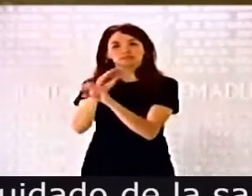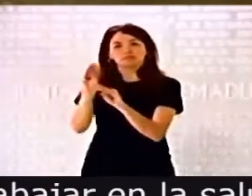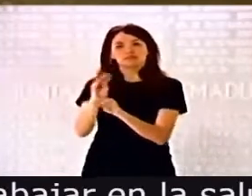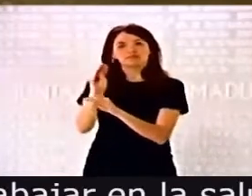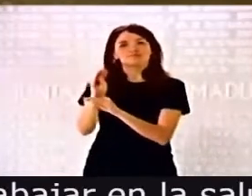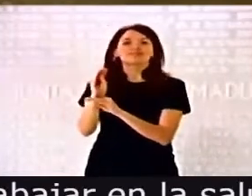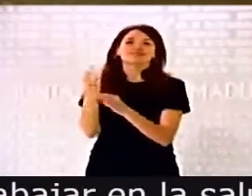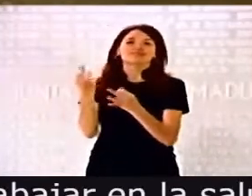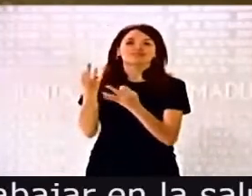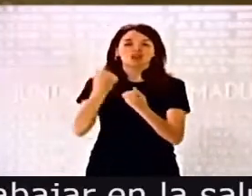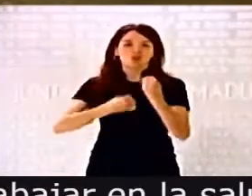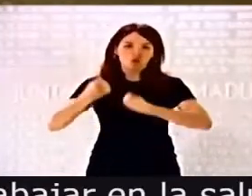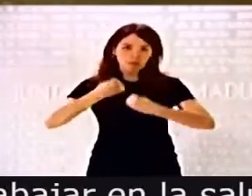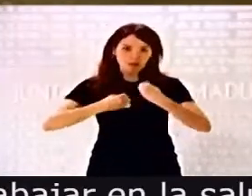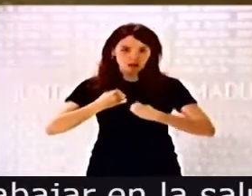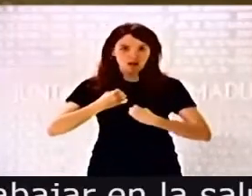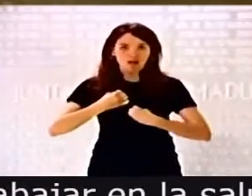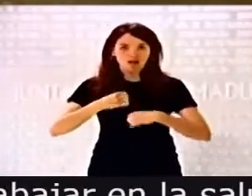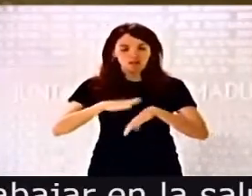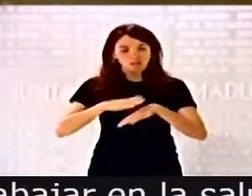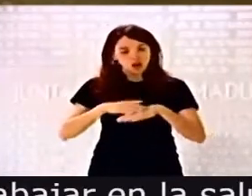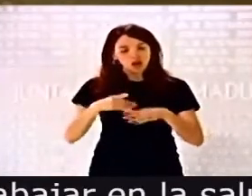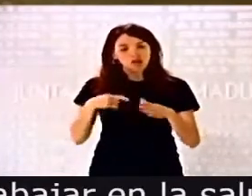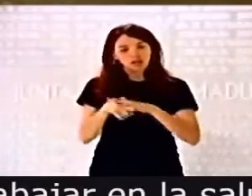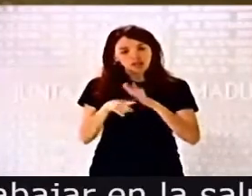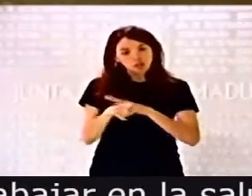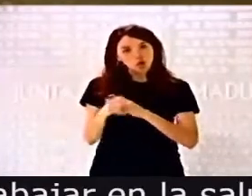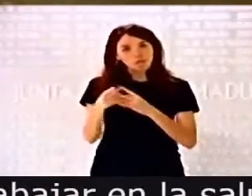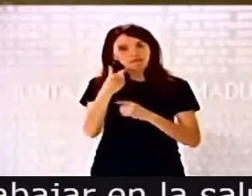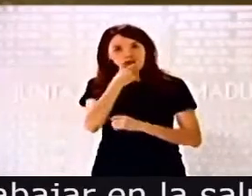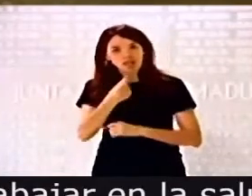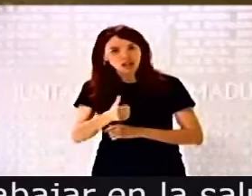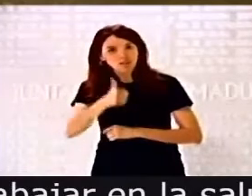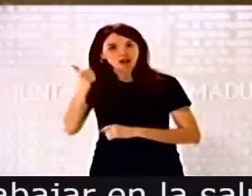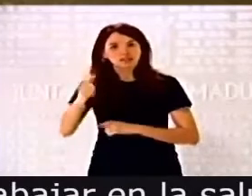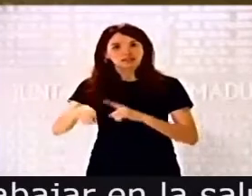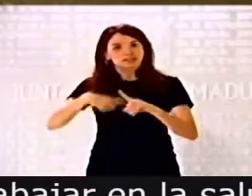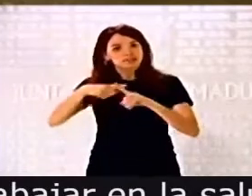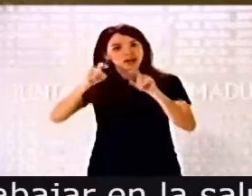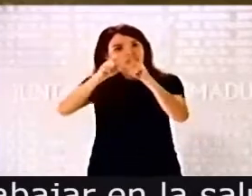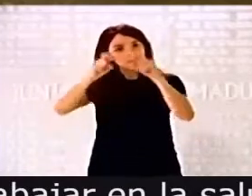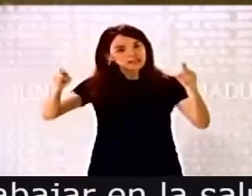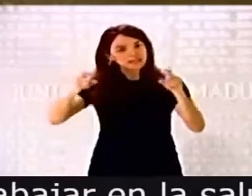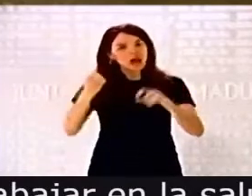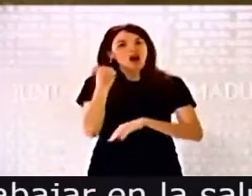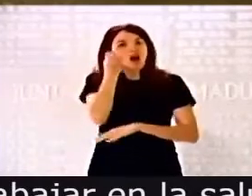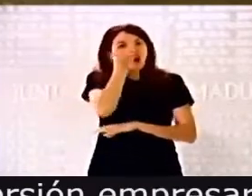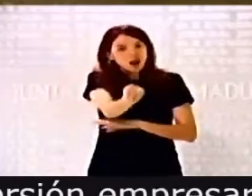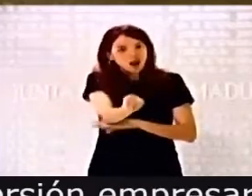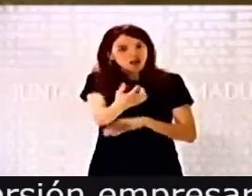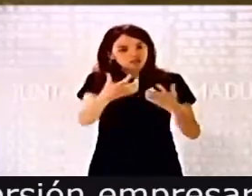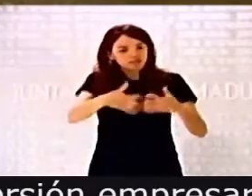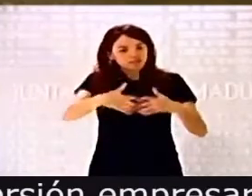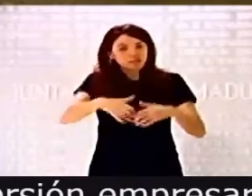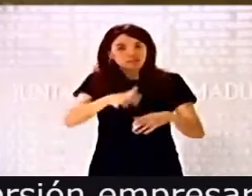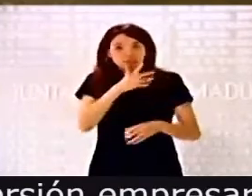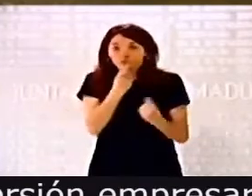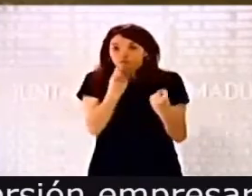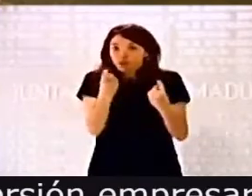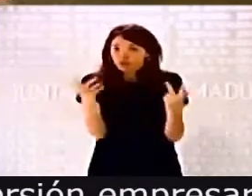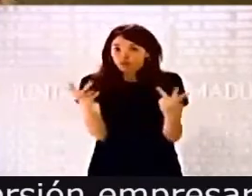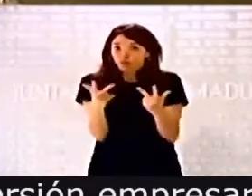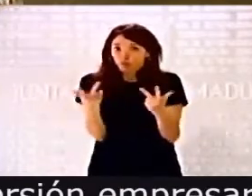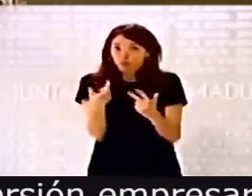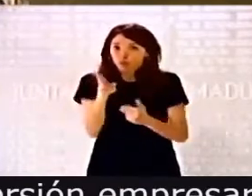economía, favoreciendo la agilidad y la inversión empresarial en un momento de necesidad y de